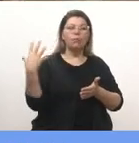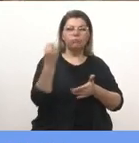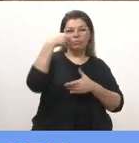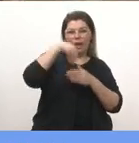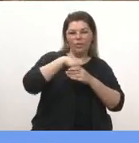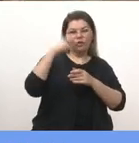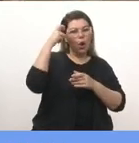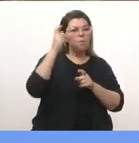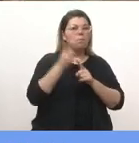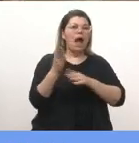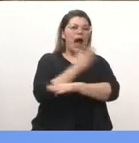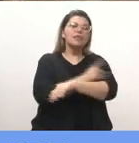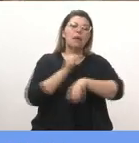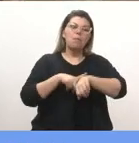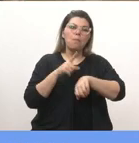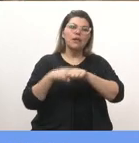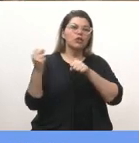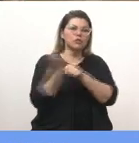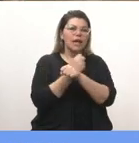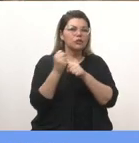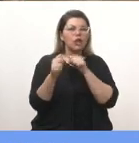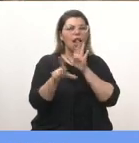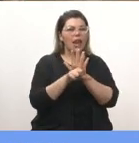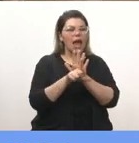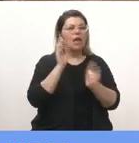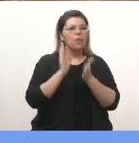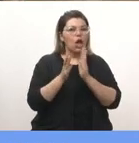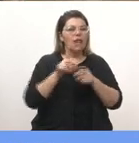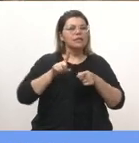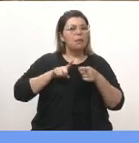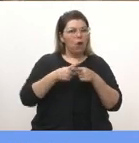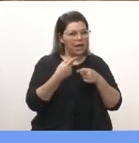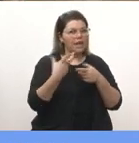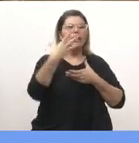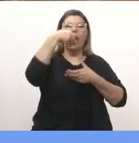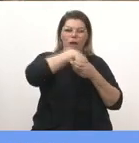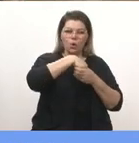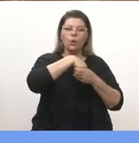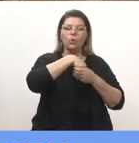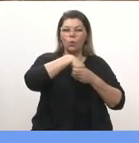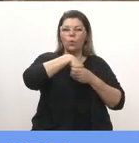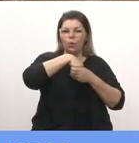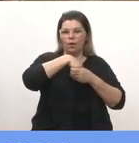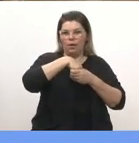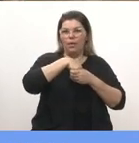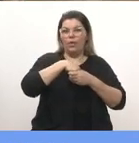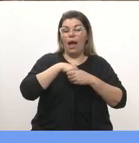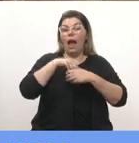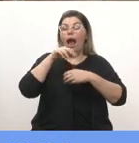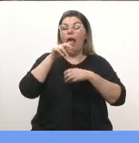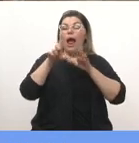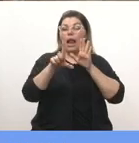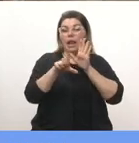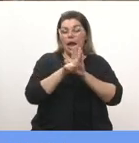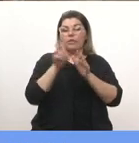Congreso cuando sancionamos la ley de violencia política incluida en la ley de protección integral